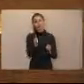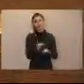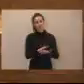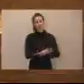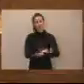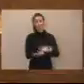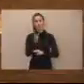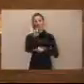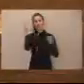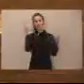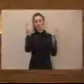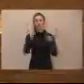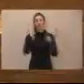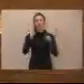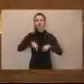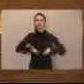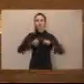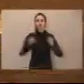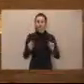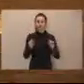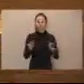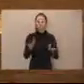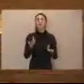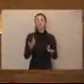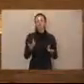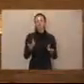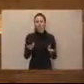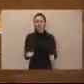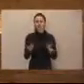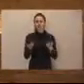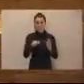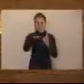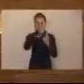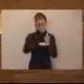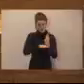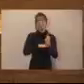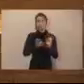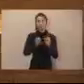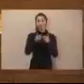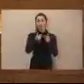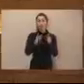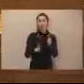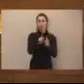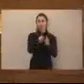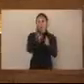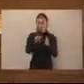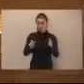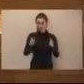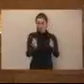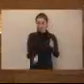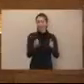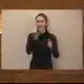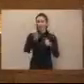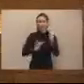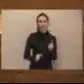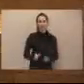públicas, en este caso concreto la Administración asturiana. Pero mire, en las plantillas de personal, en el capítulo 1, todos los años se presupuestan las